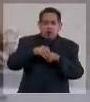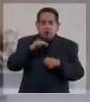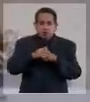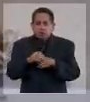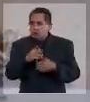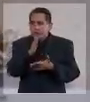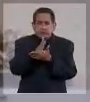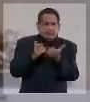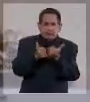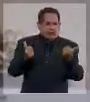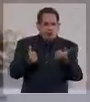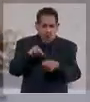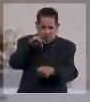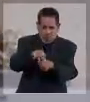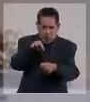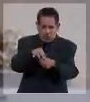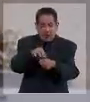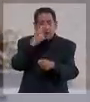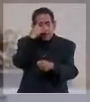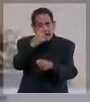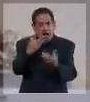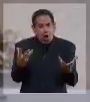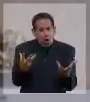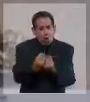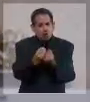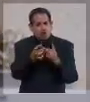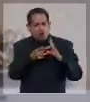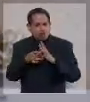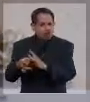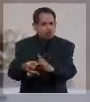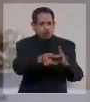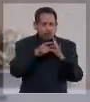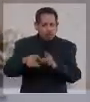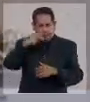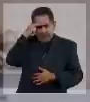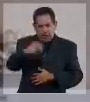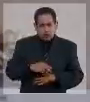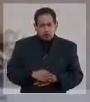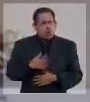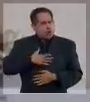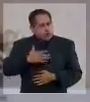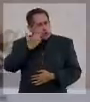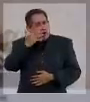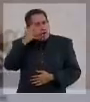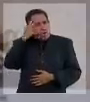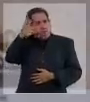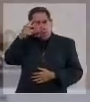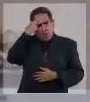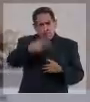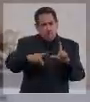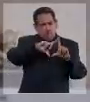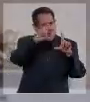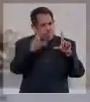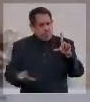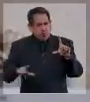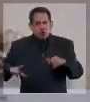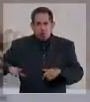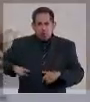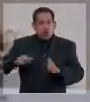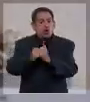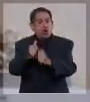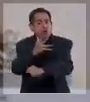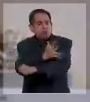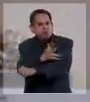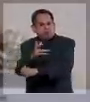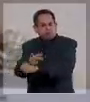divide, sino de votar por lo que nos une como mexicanos. Yo quiero un México en el que el gobierno se conduzca con